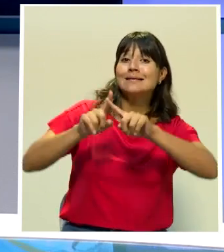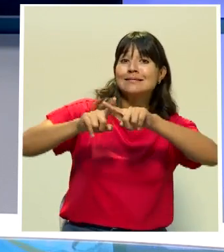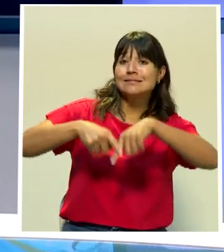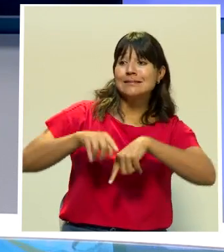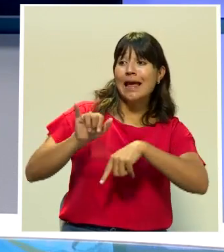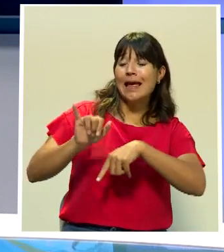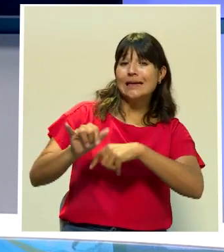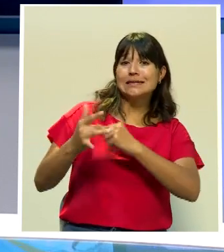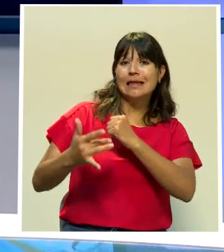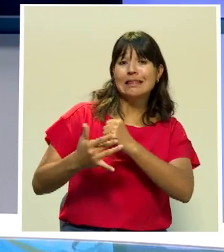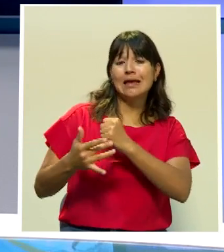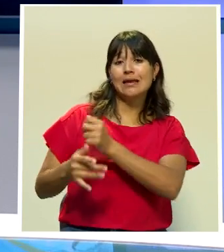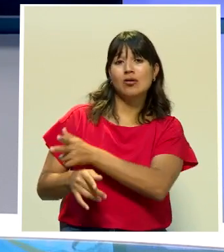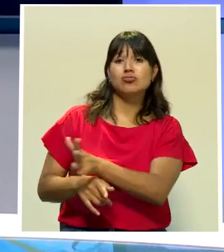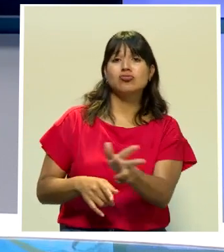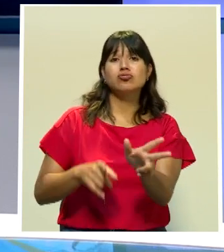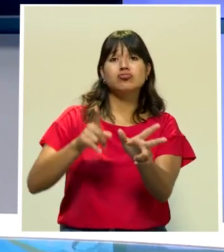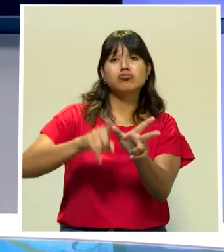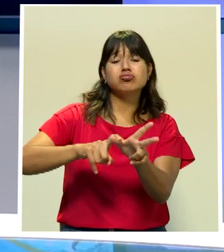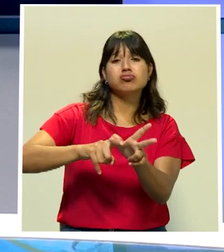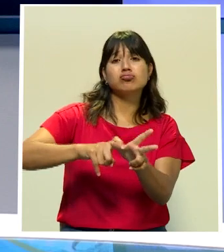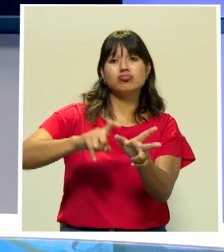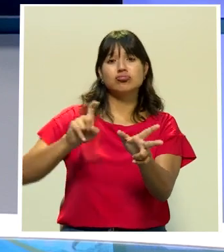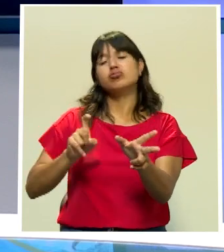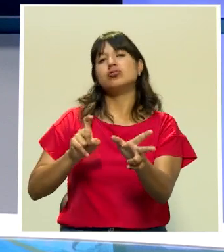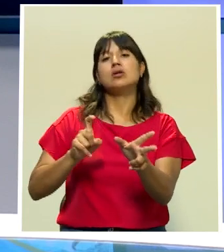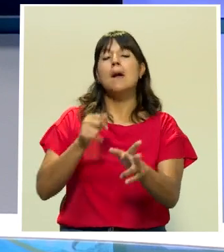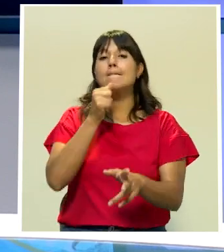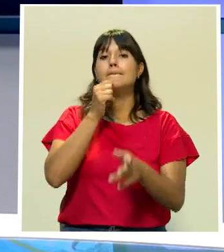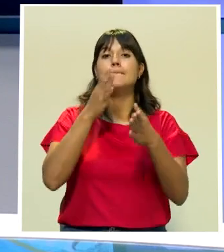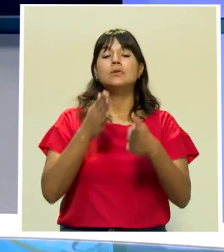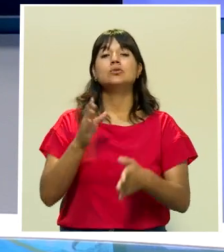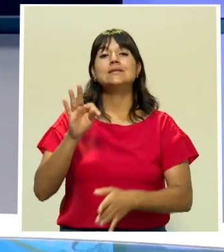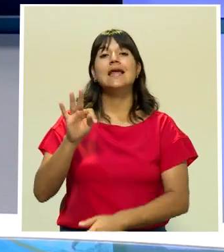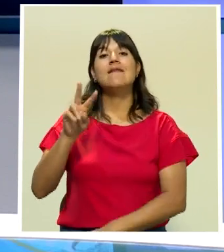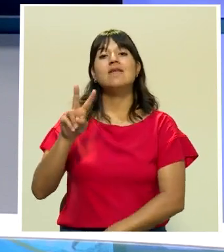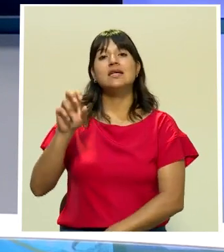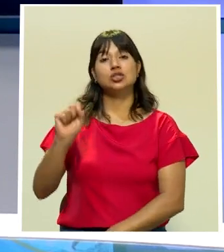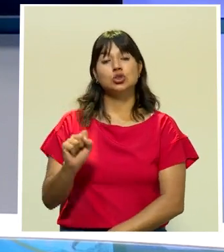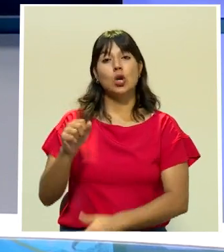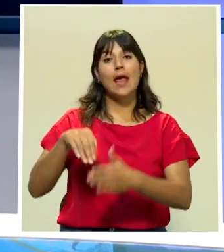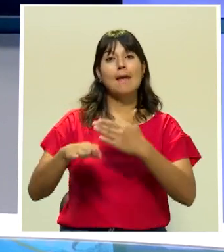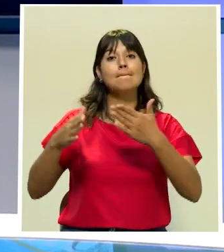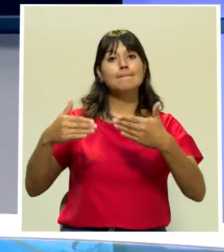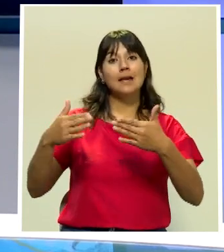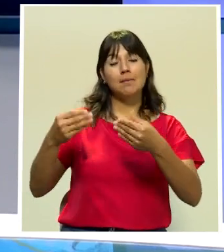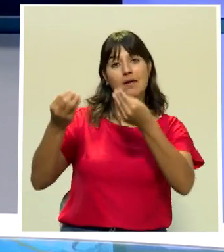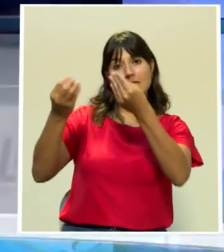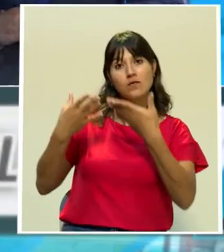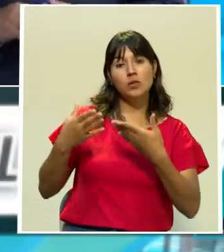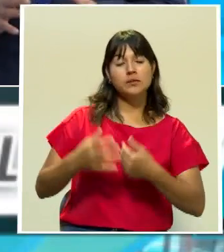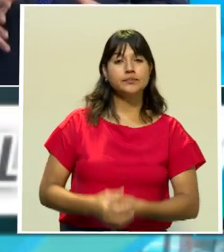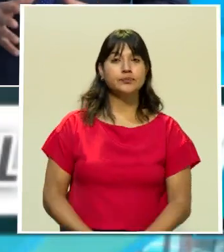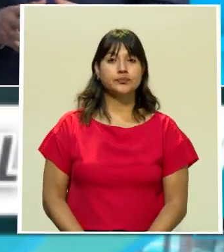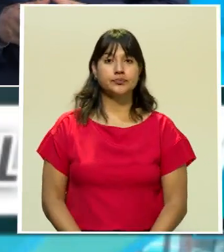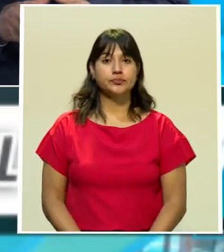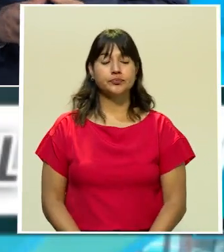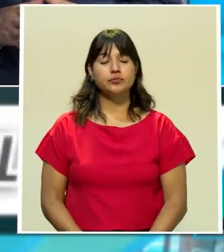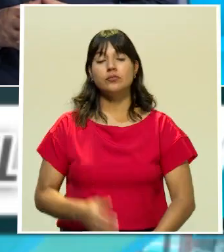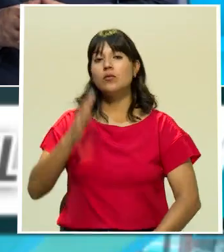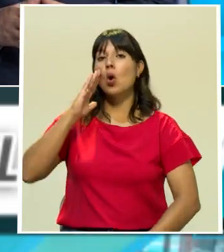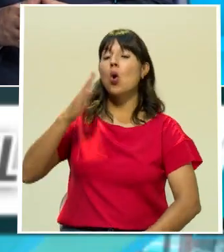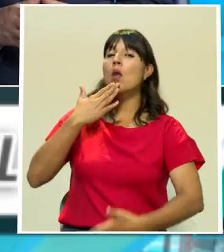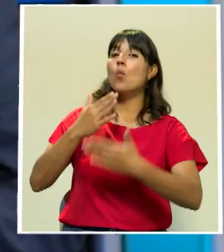enganche y desenganche de carga. Los colegas de TV Ser de Panamá nos informan. Adelante. Hola, ¿qué tal?